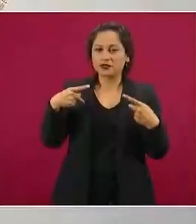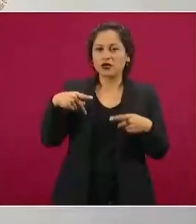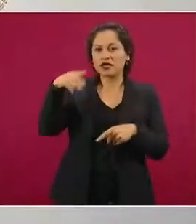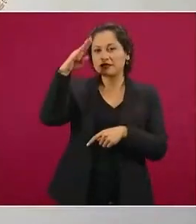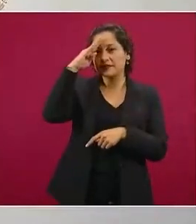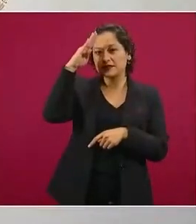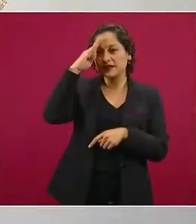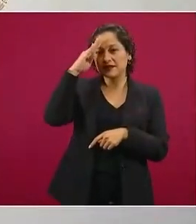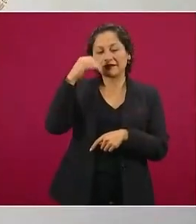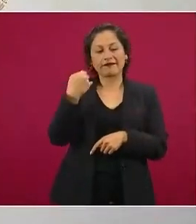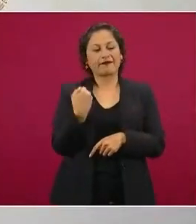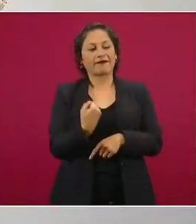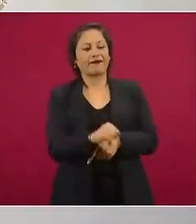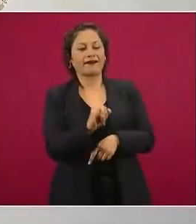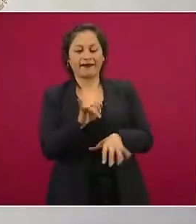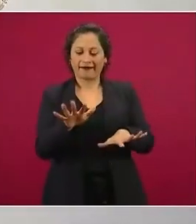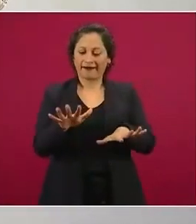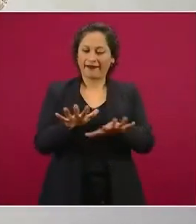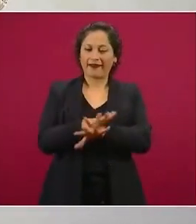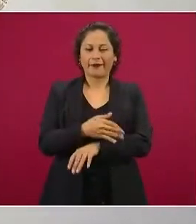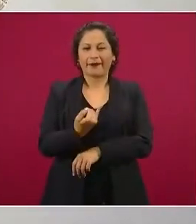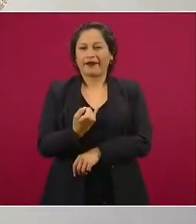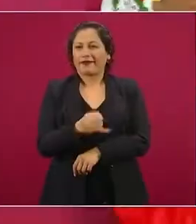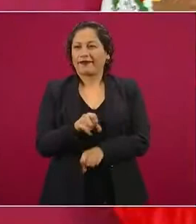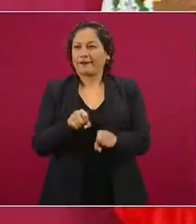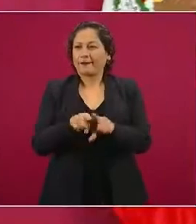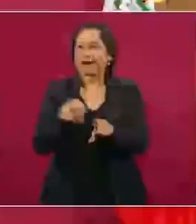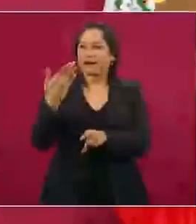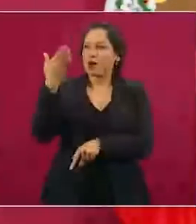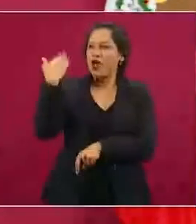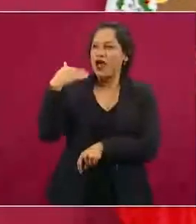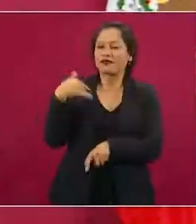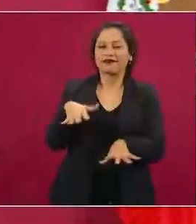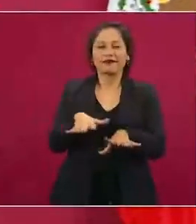Nada más que yo siempre hablé de cambio verdadero,